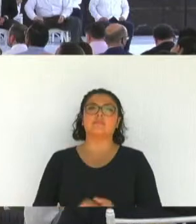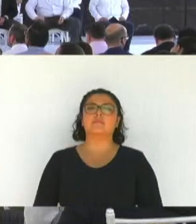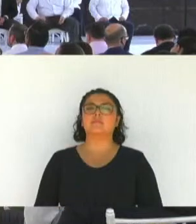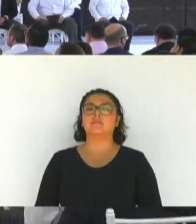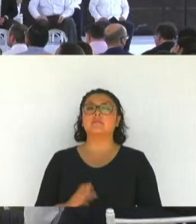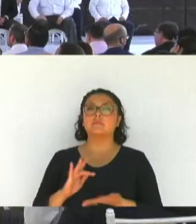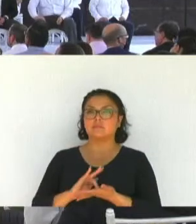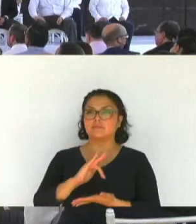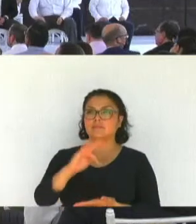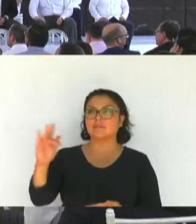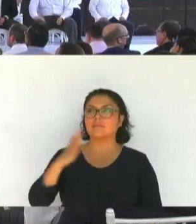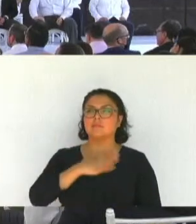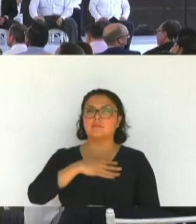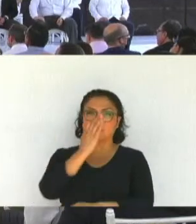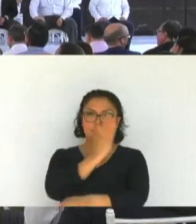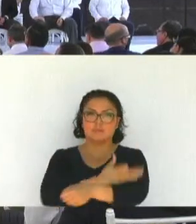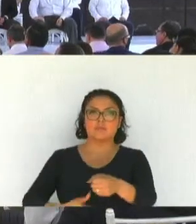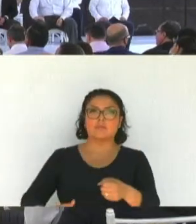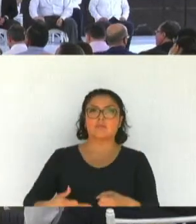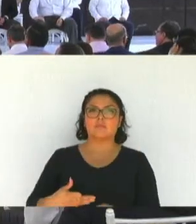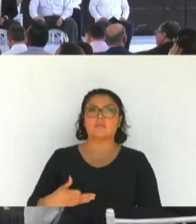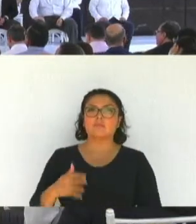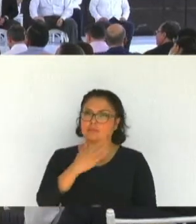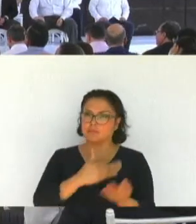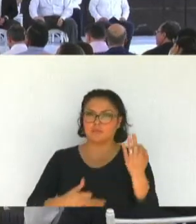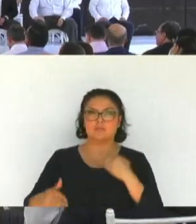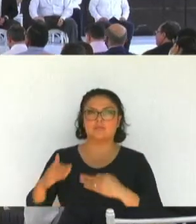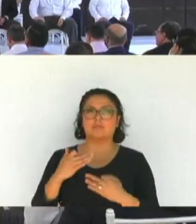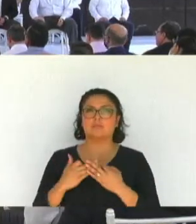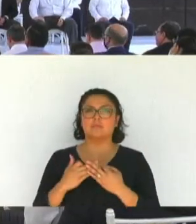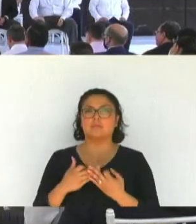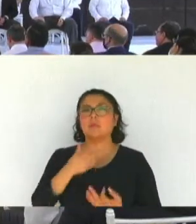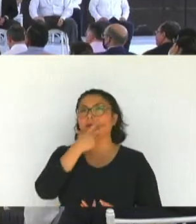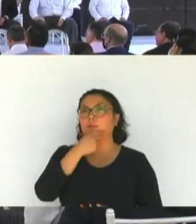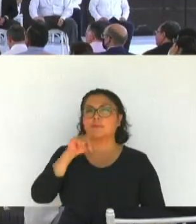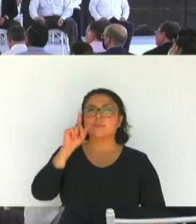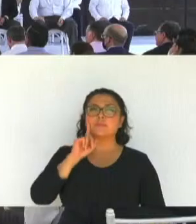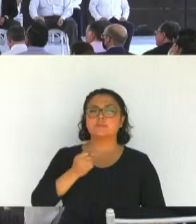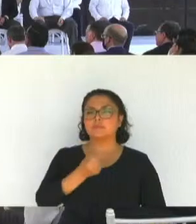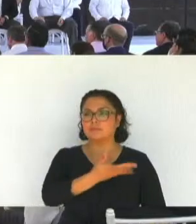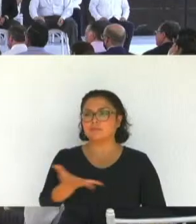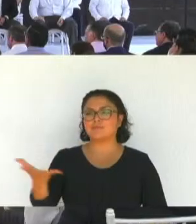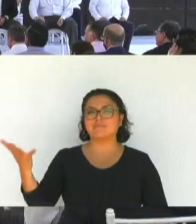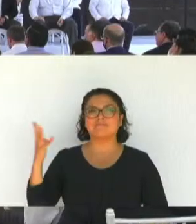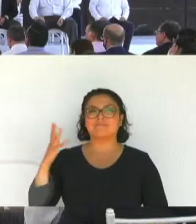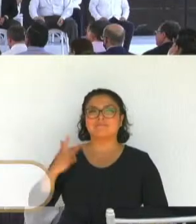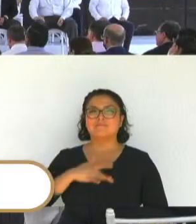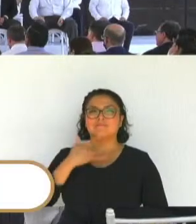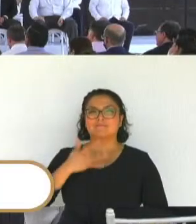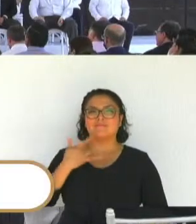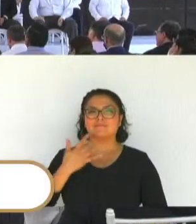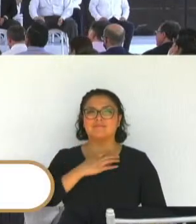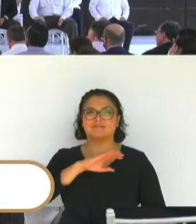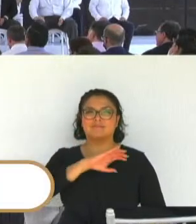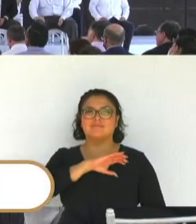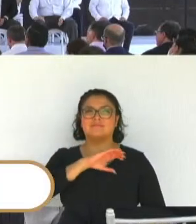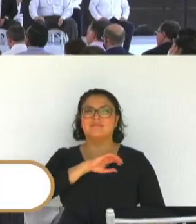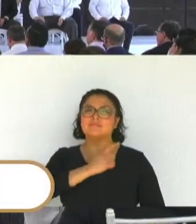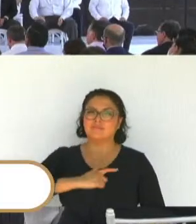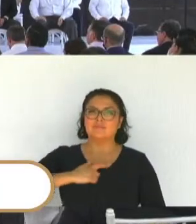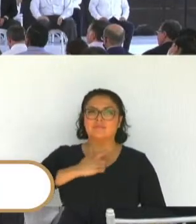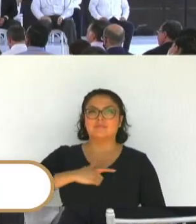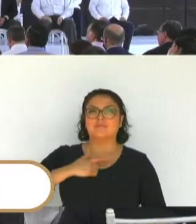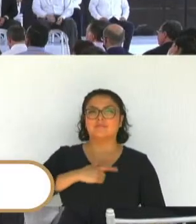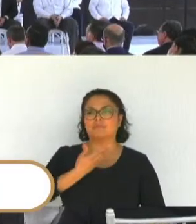Gracias. Buenas tardes a todos. Señoras y señores, saludo con gusto a las y los integrantes del